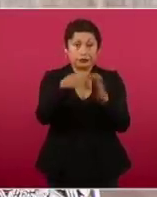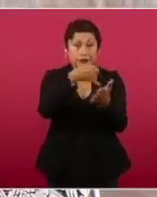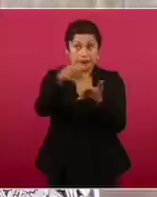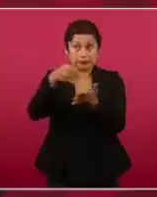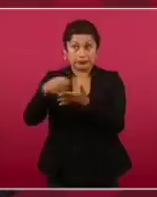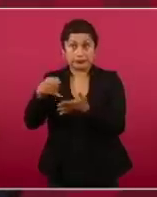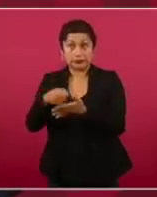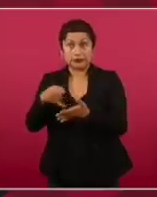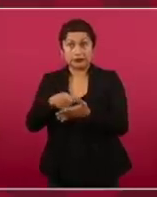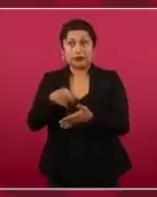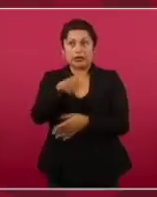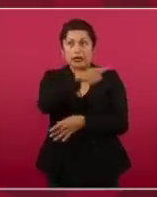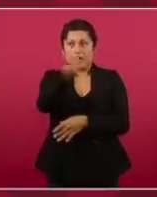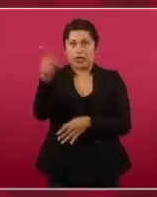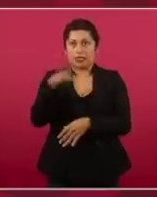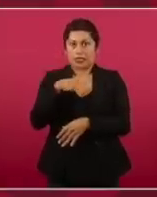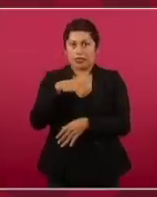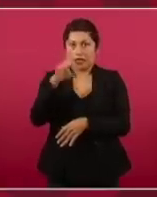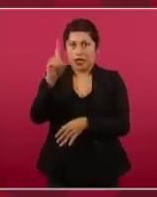como es el caso de…